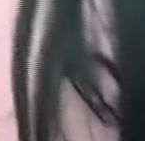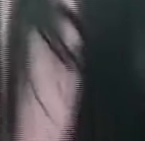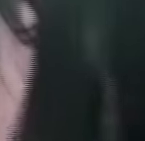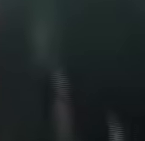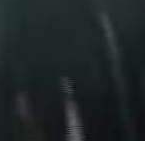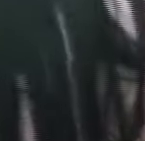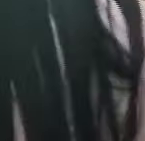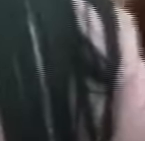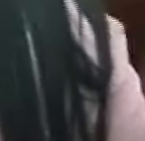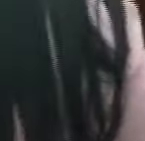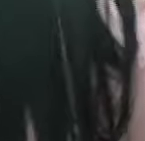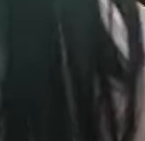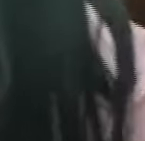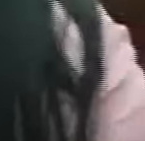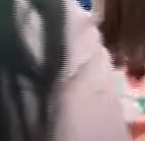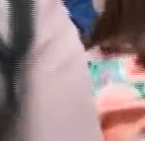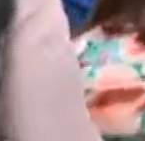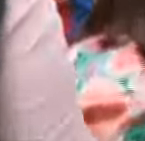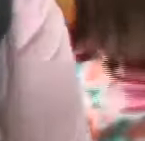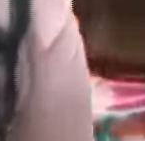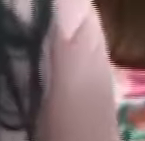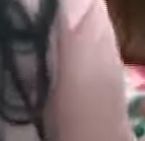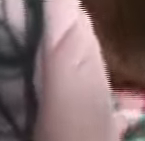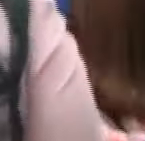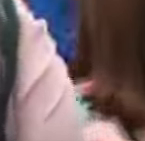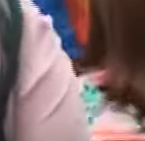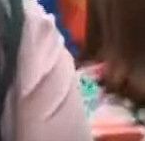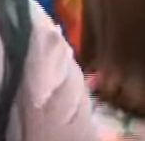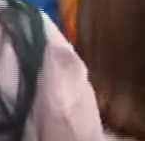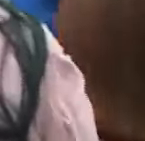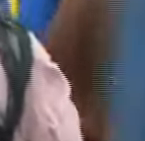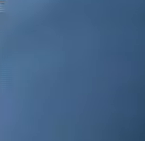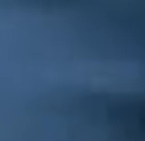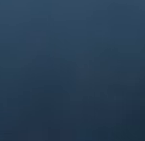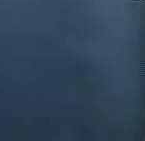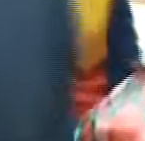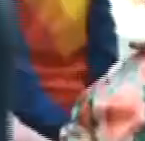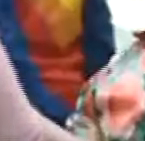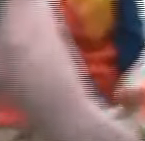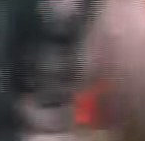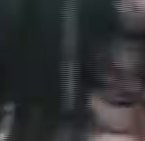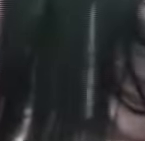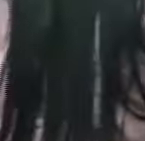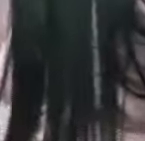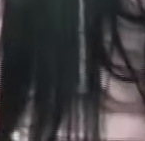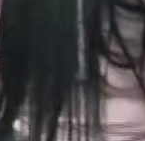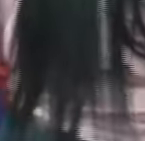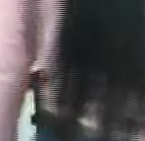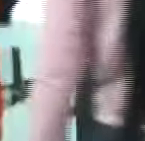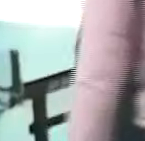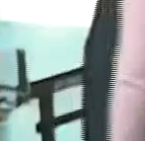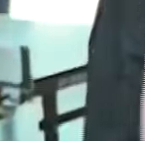escuela y en revolución, gracias a este pueblo que el yugo lanzó.